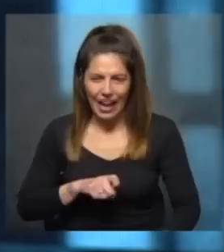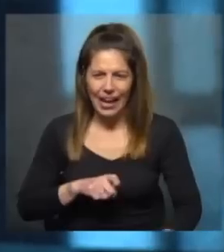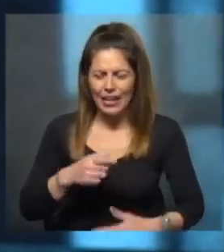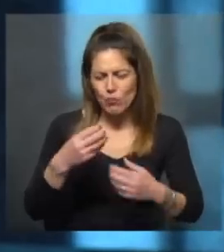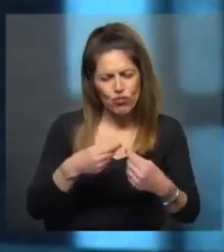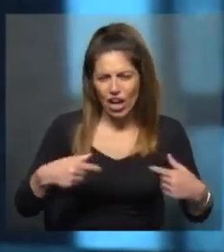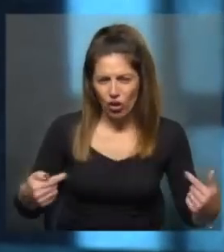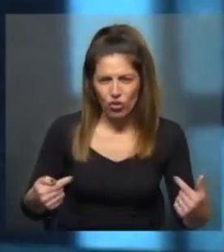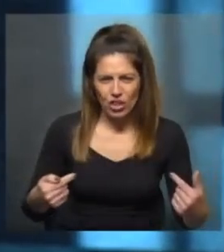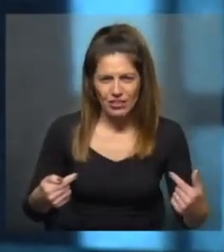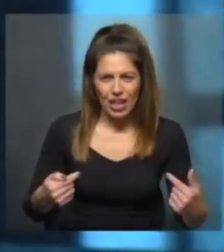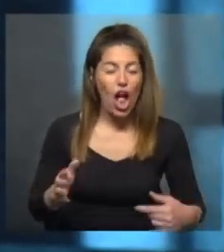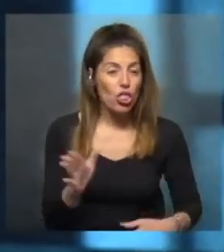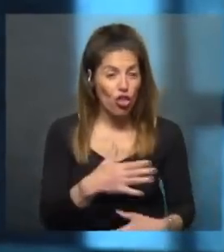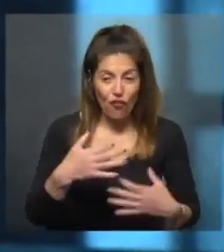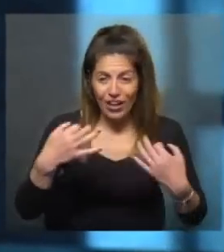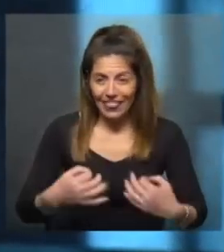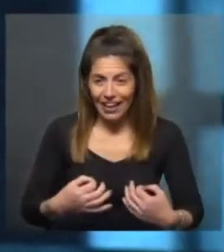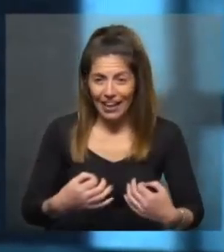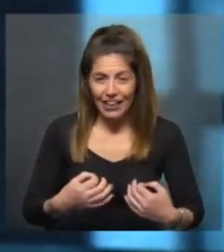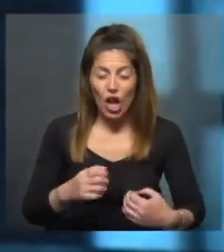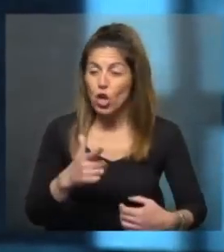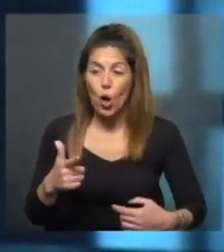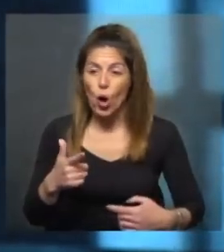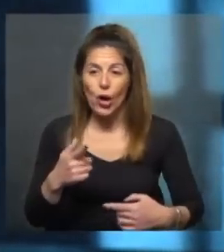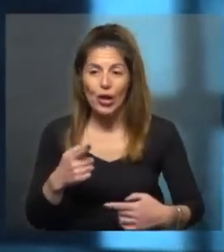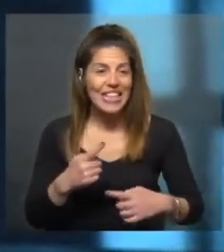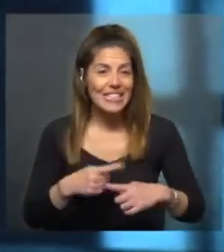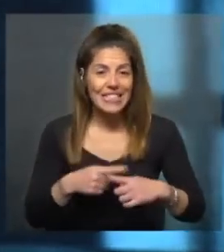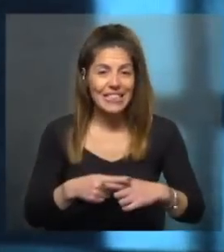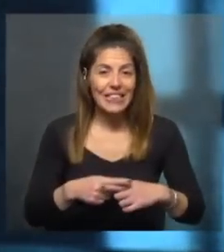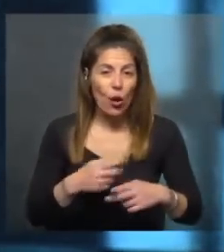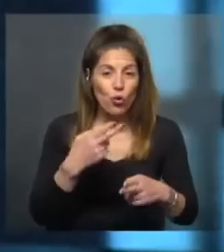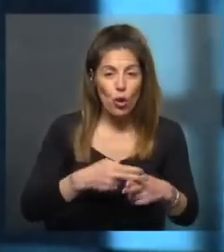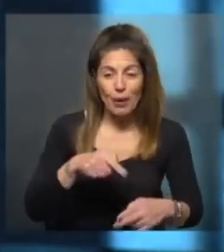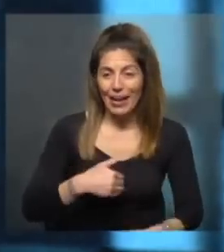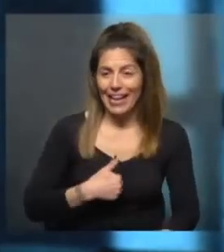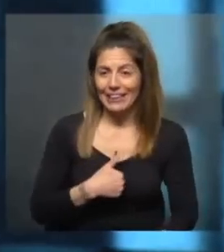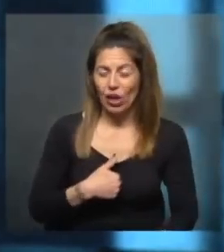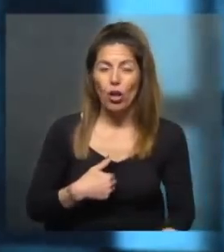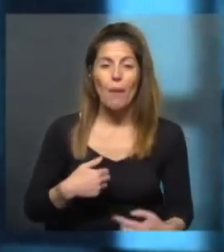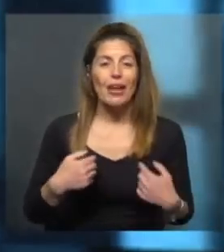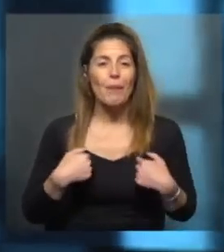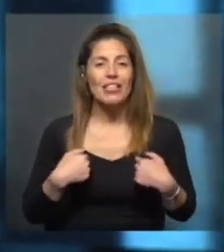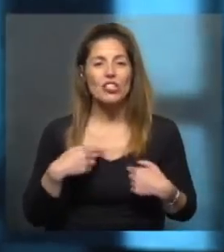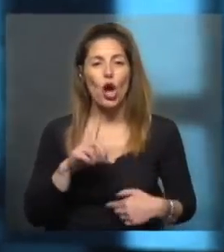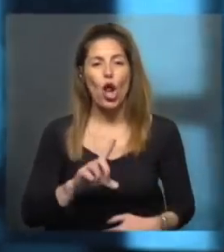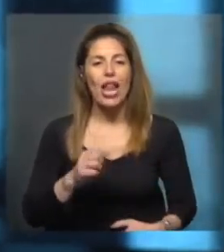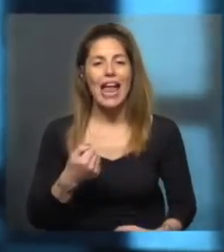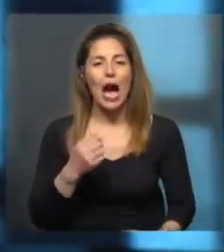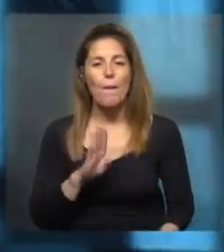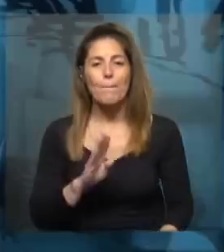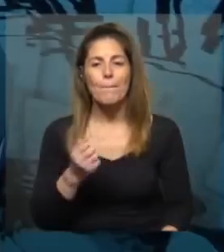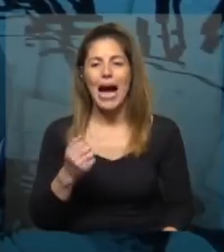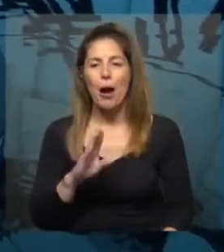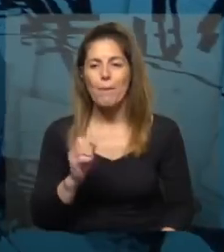un montón de cosas todo es verdad no existe un nombre para este rol pero a mí eso de la papá me resulta bastante interesante